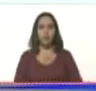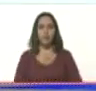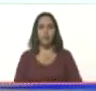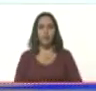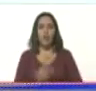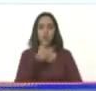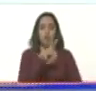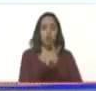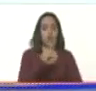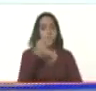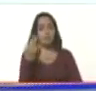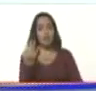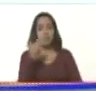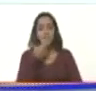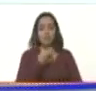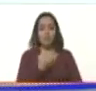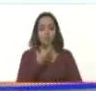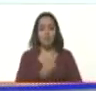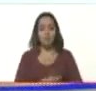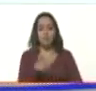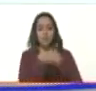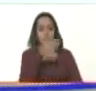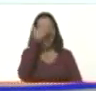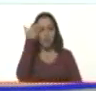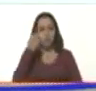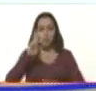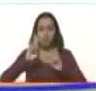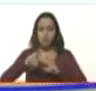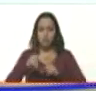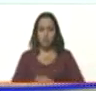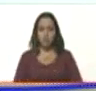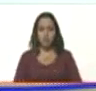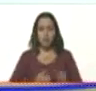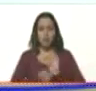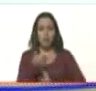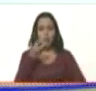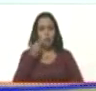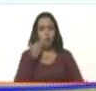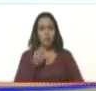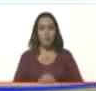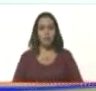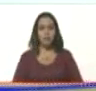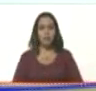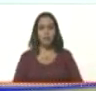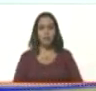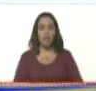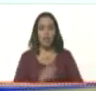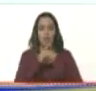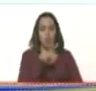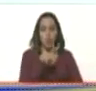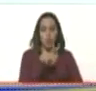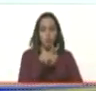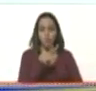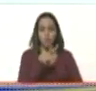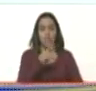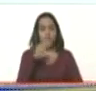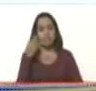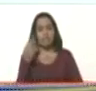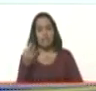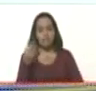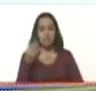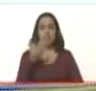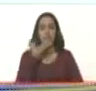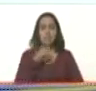2 y 3 de diciembre, no lo olvidemos nunca, sobre todo los más jóvenes, 2 y 3 de diciembre del año